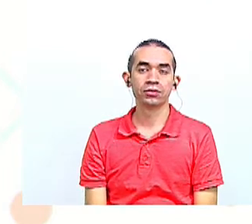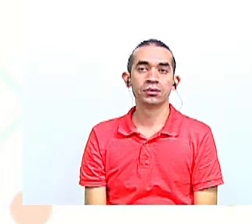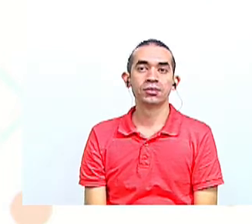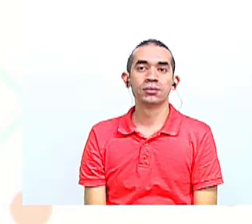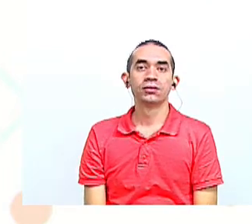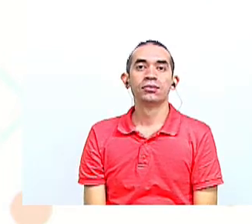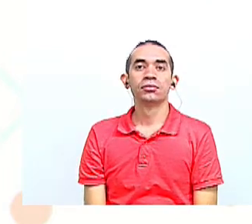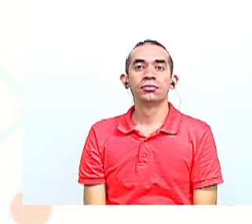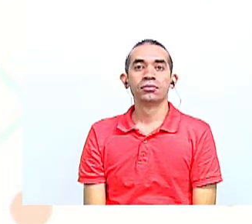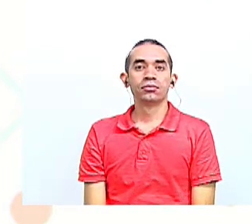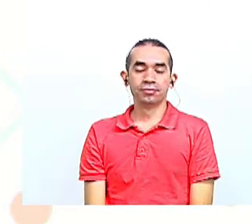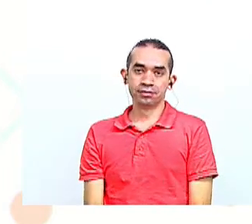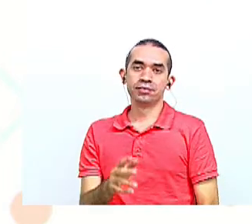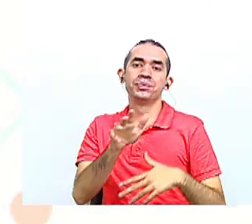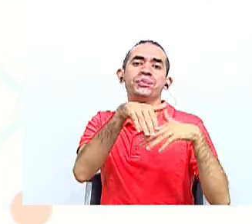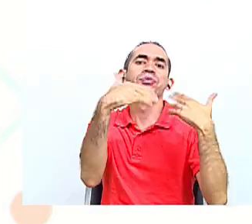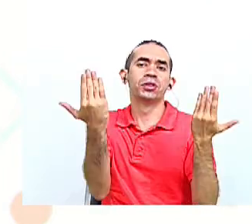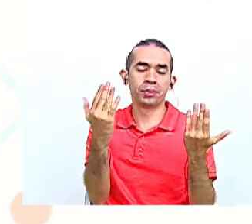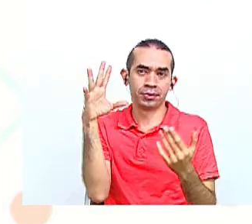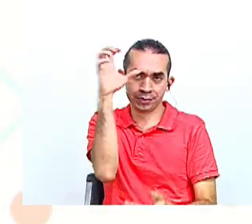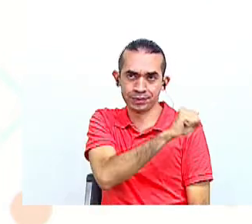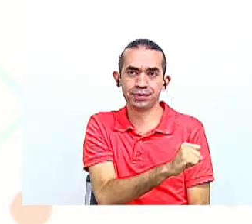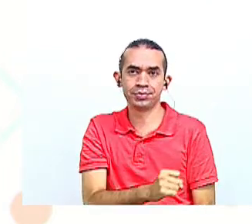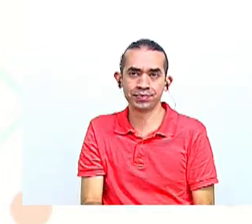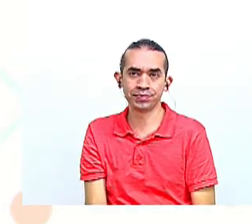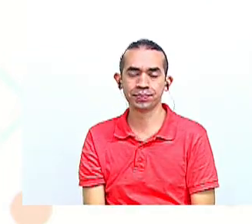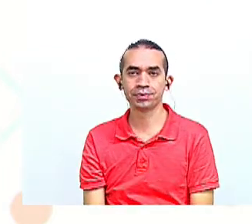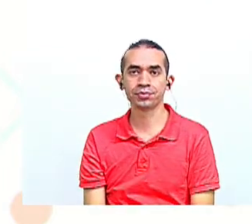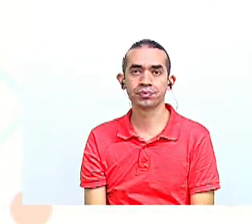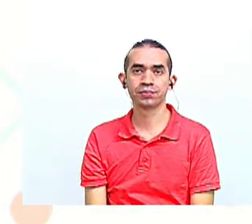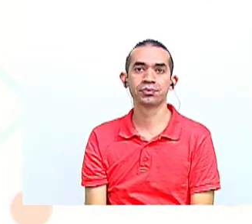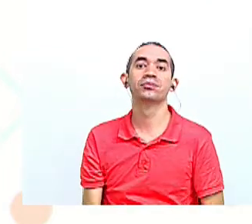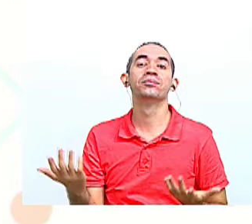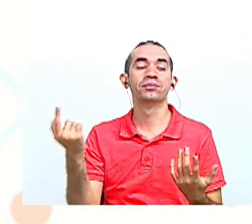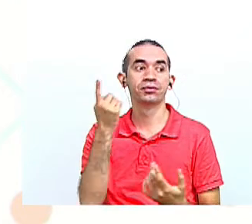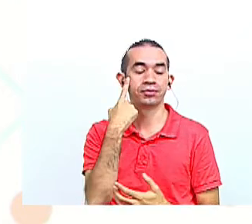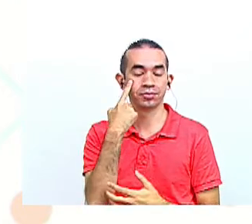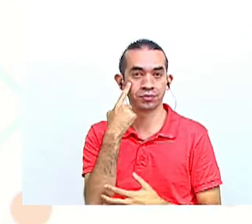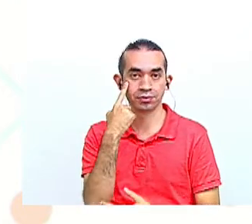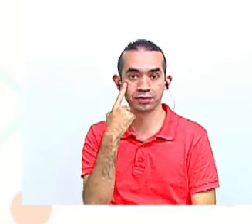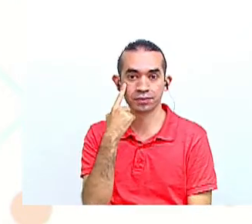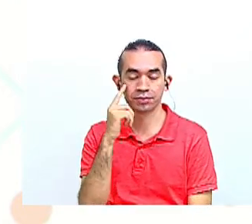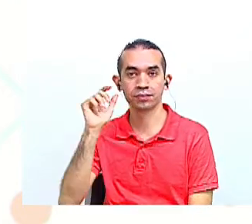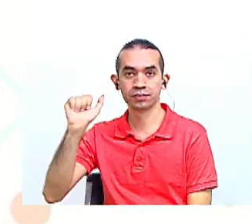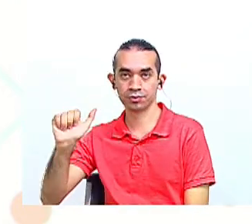podemos hacer la siguiente conclusión, que el triángulo